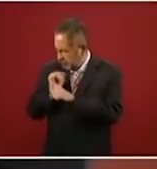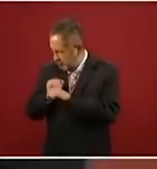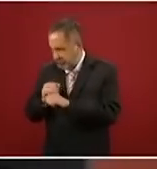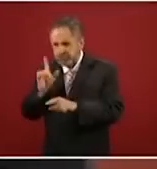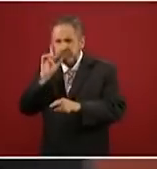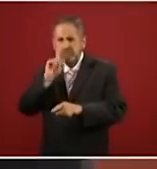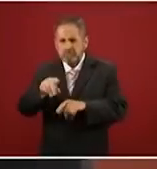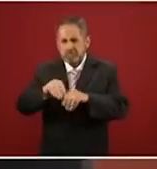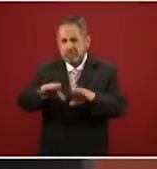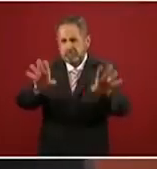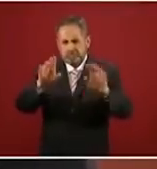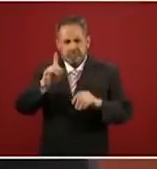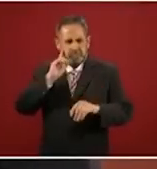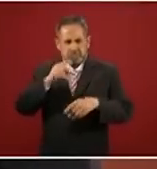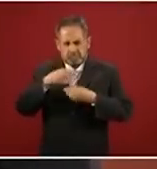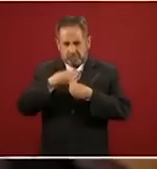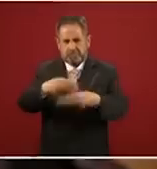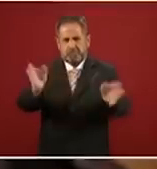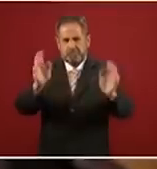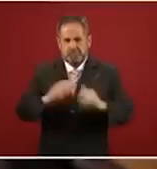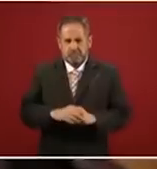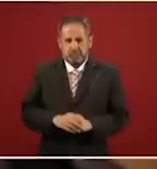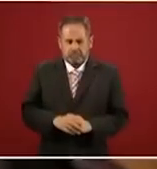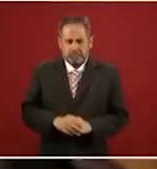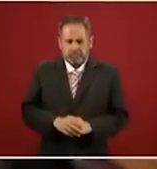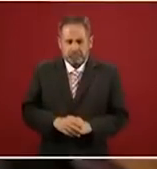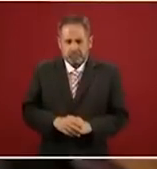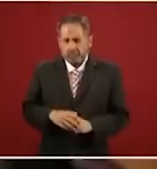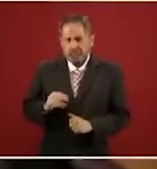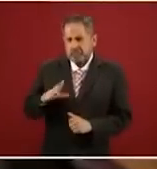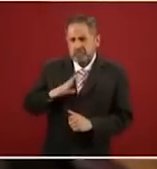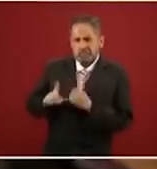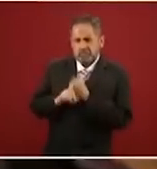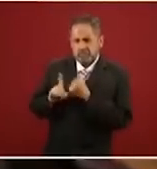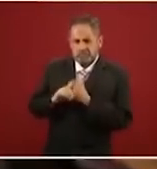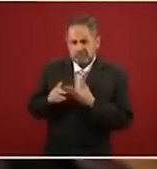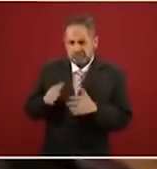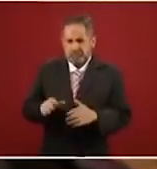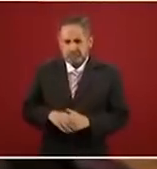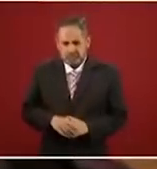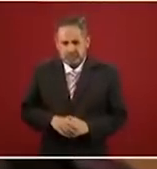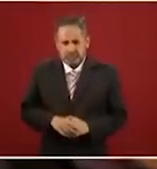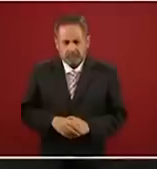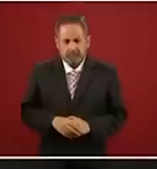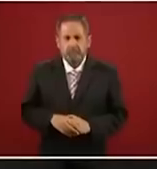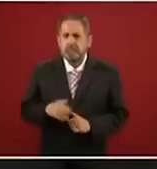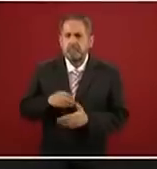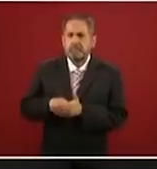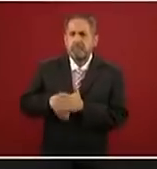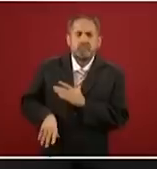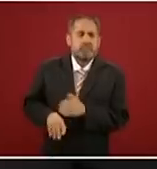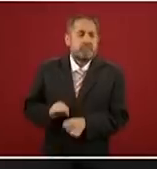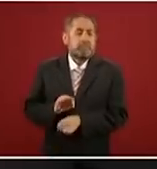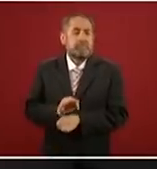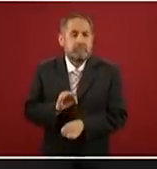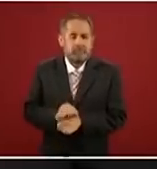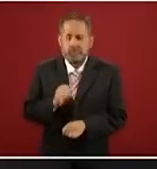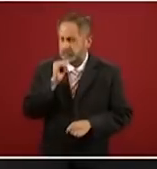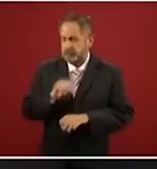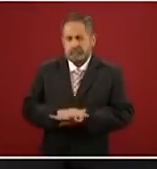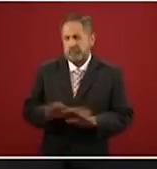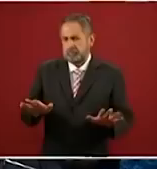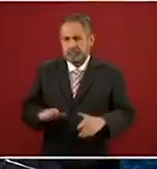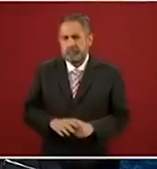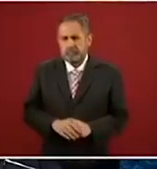mañana vamos a conocerlo si no tenemos ningún problema ya no somos tapadera pues